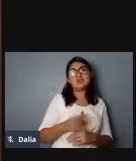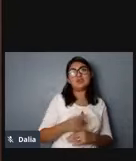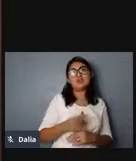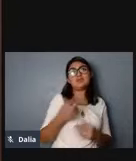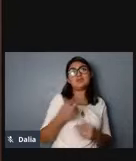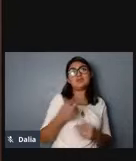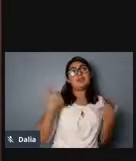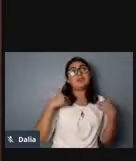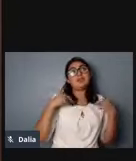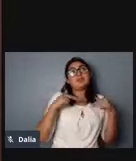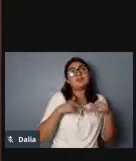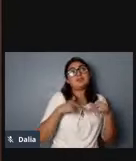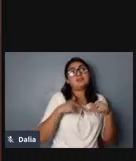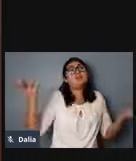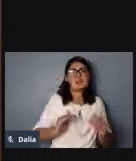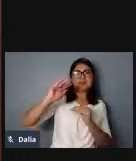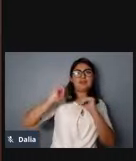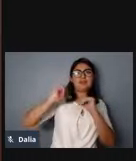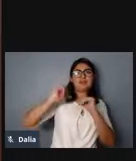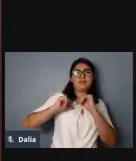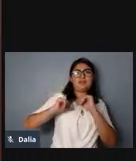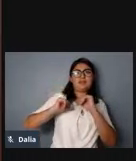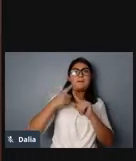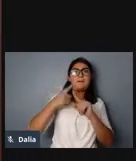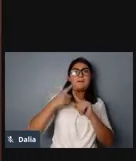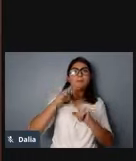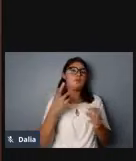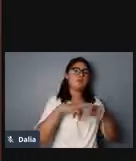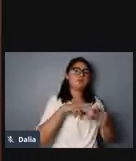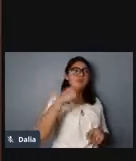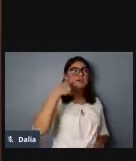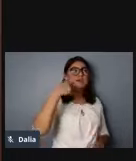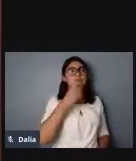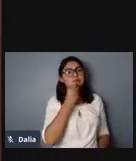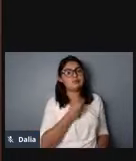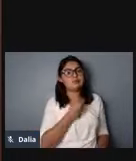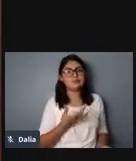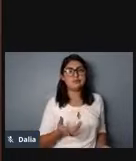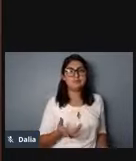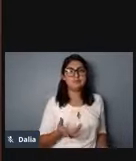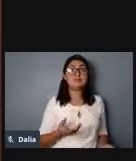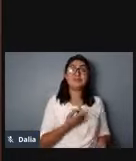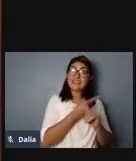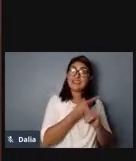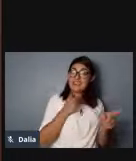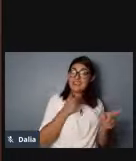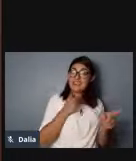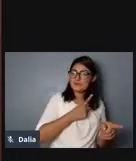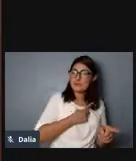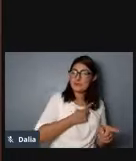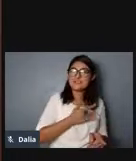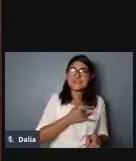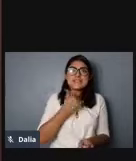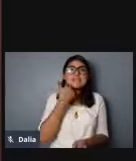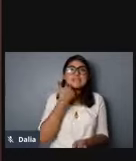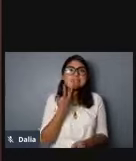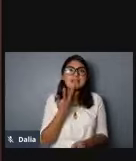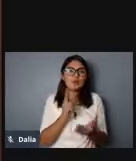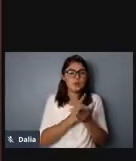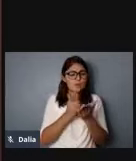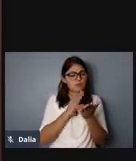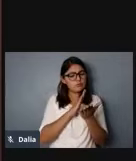caso. Imagínate qué padre que tomen un libro porque sí y no porque tú les ordenes hacerlo. Qué padre